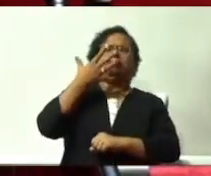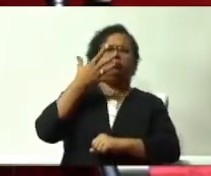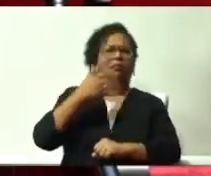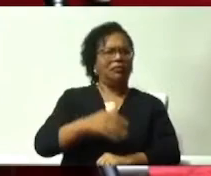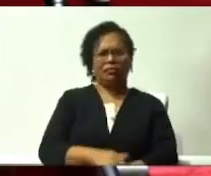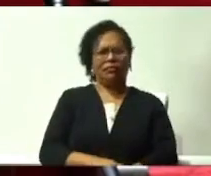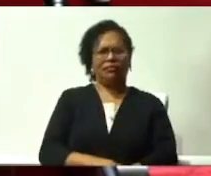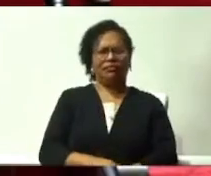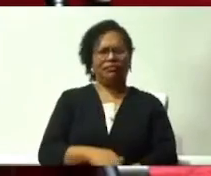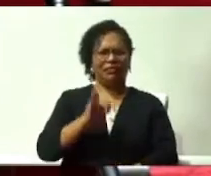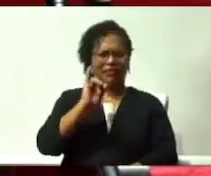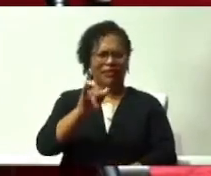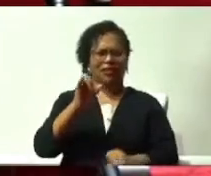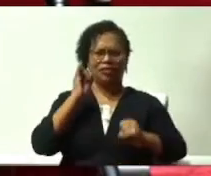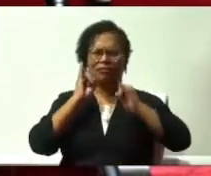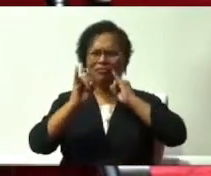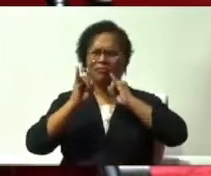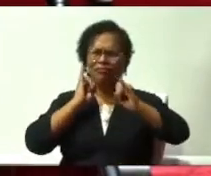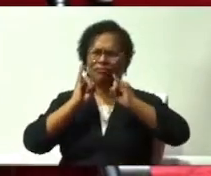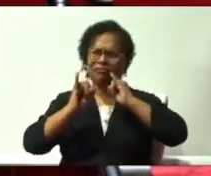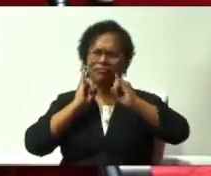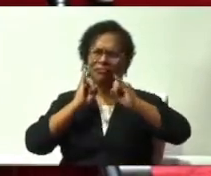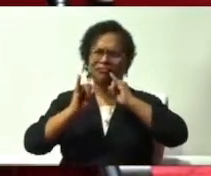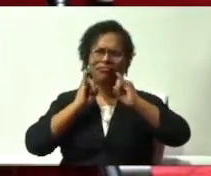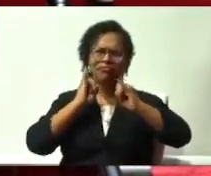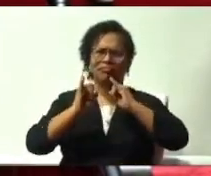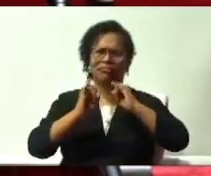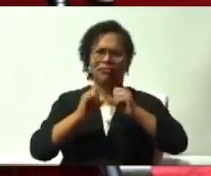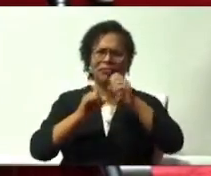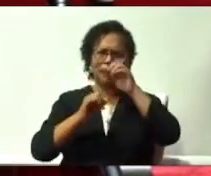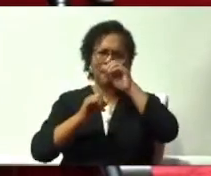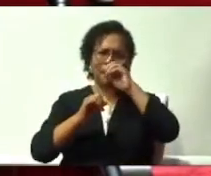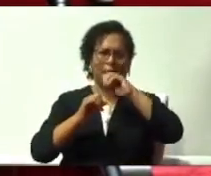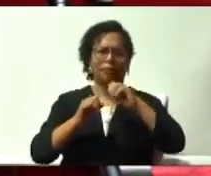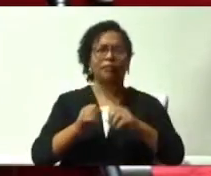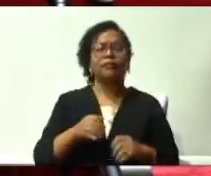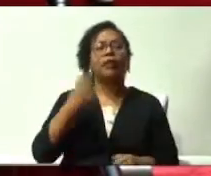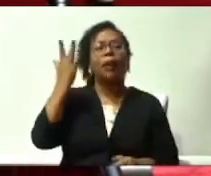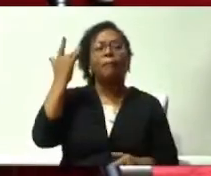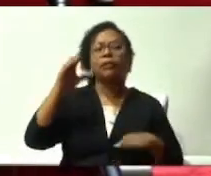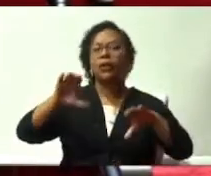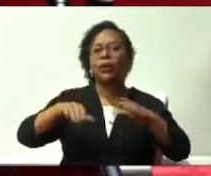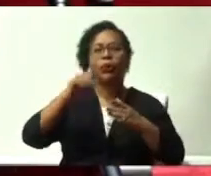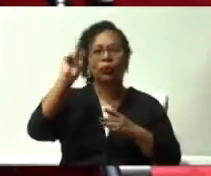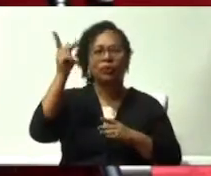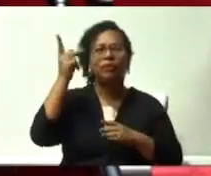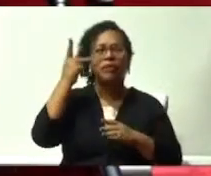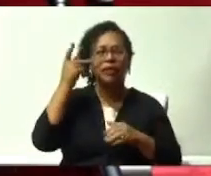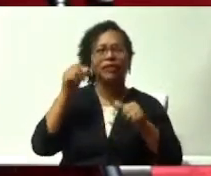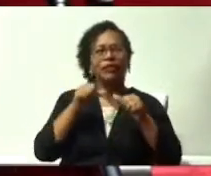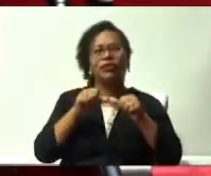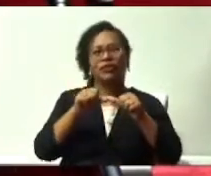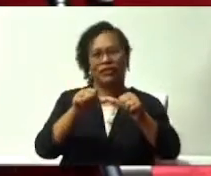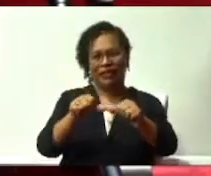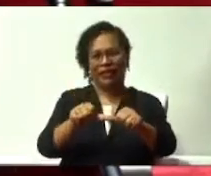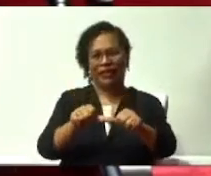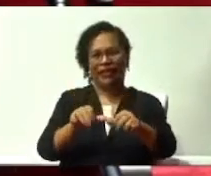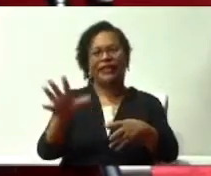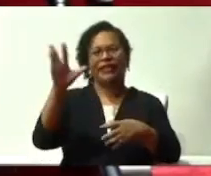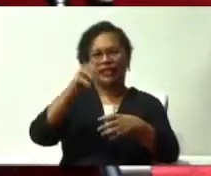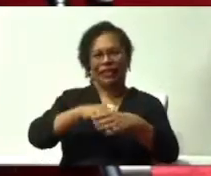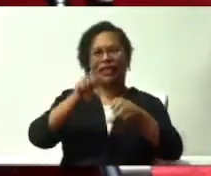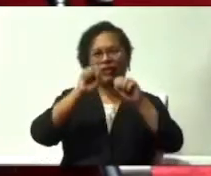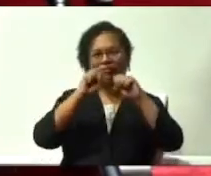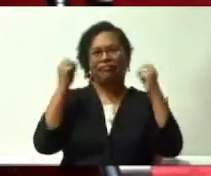los partidos siguen y los partidos se manejan dentro del sistema y cada